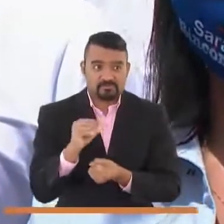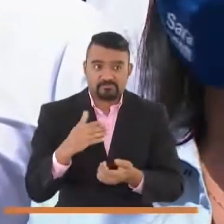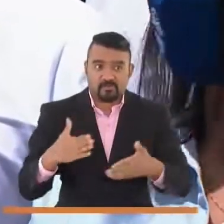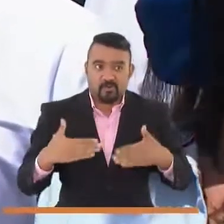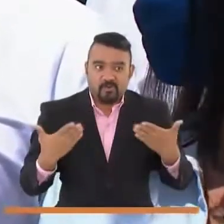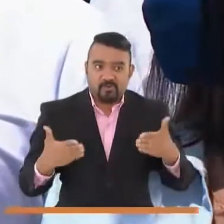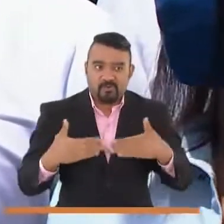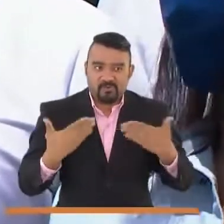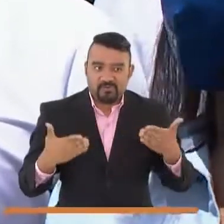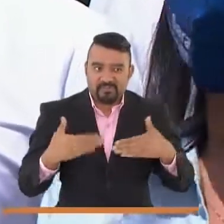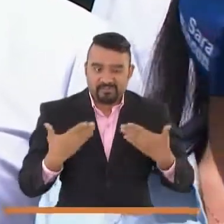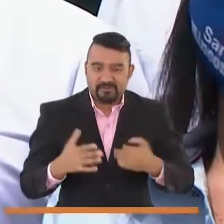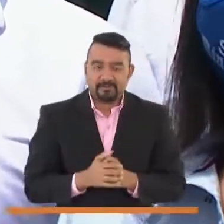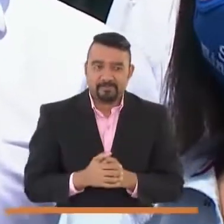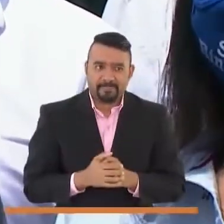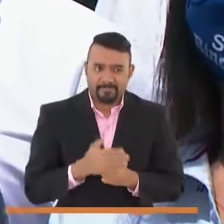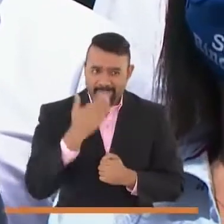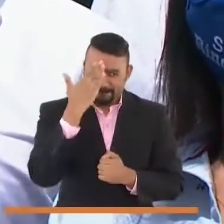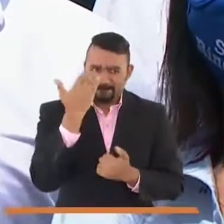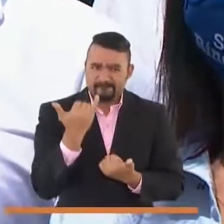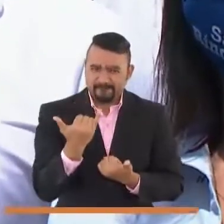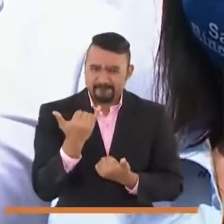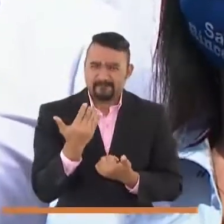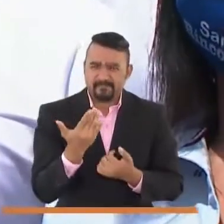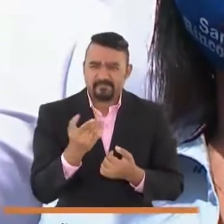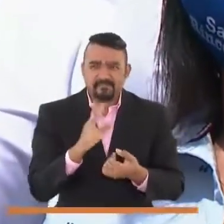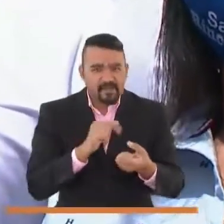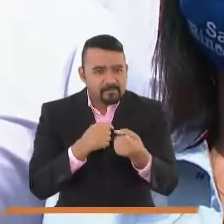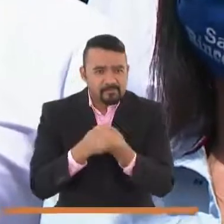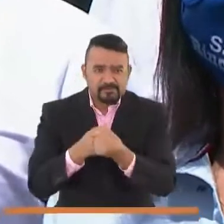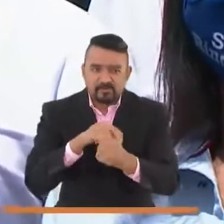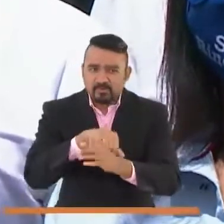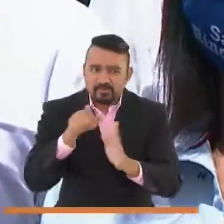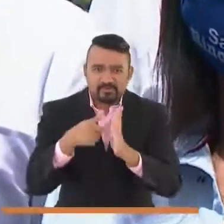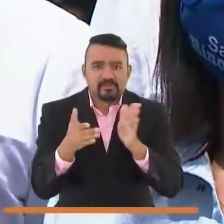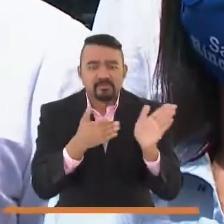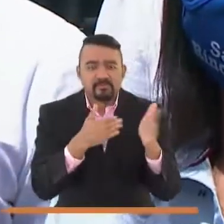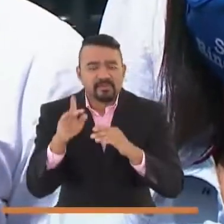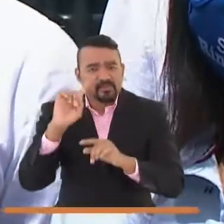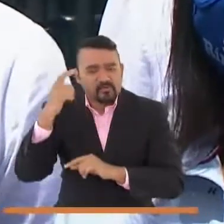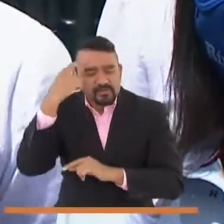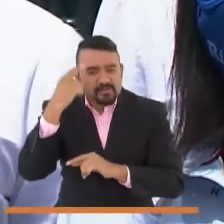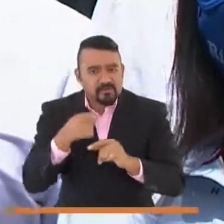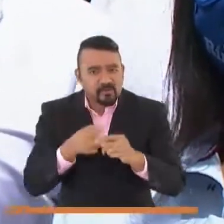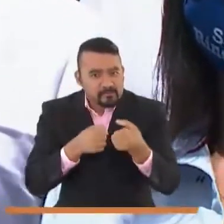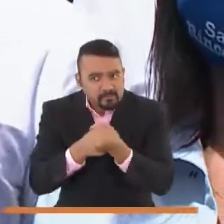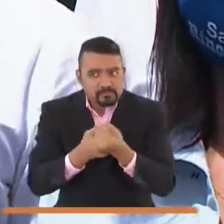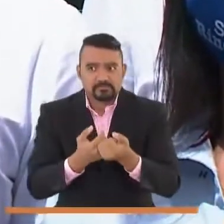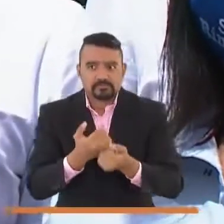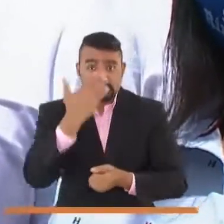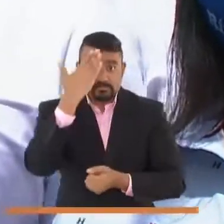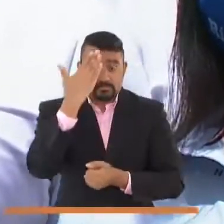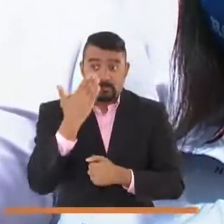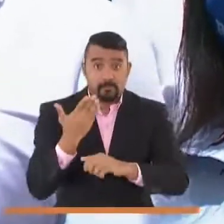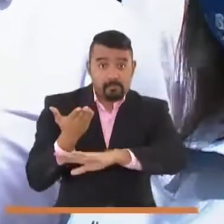al alcalde en todo su plan de gobierno. Todas las obras, todos los proyectos que presenta el